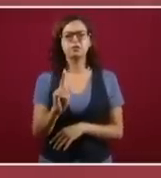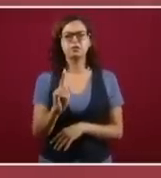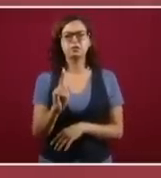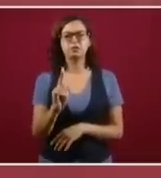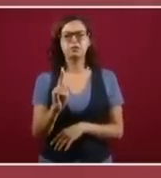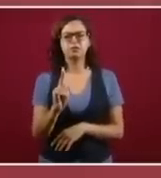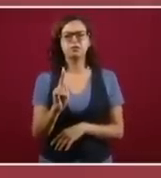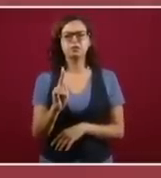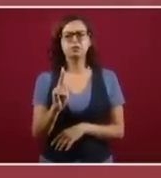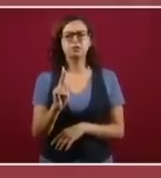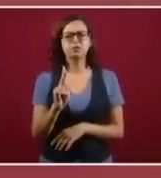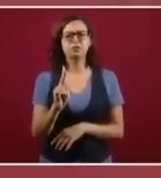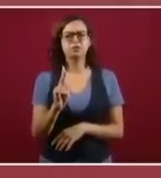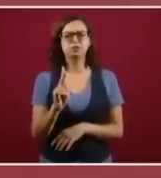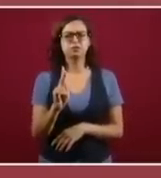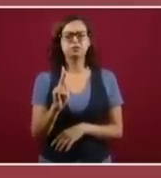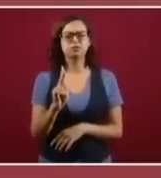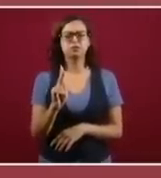estaba